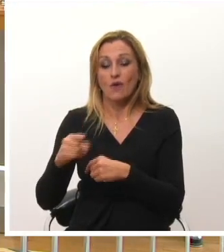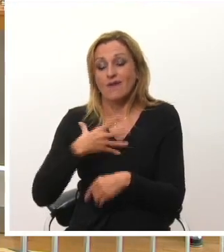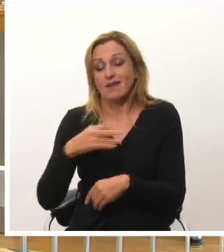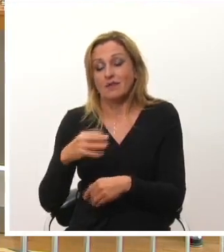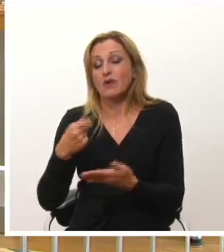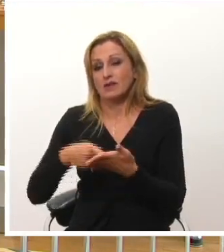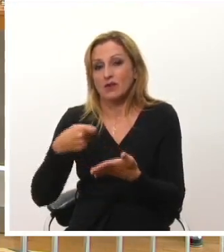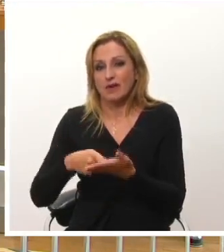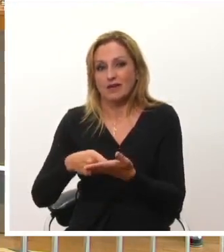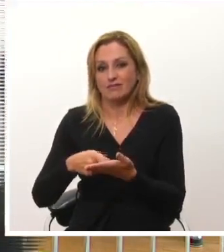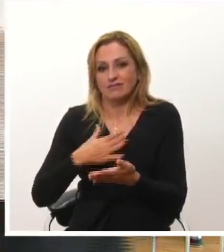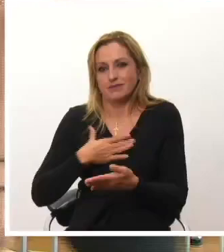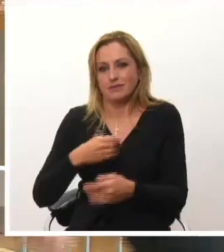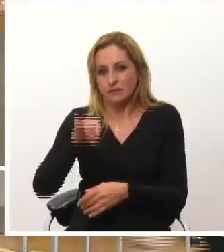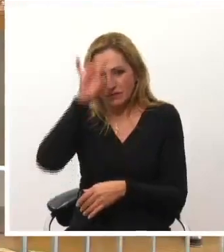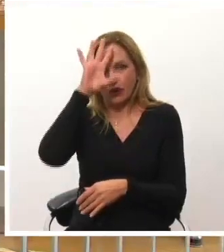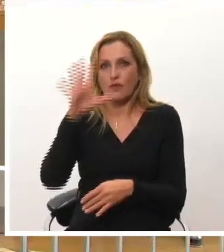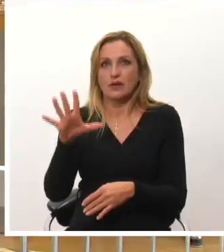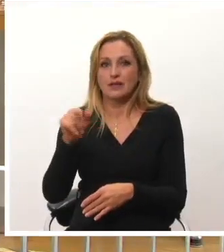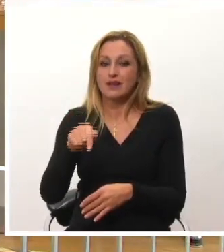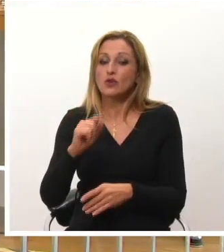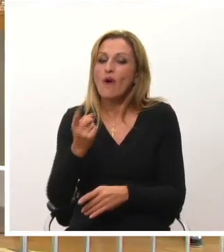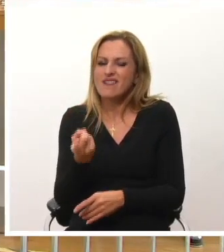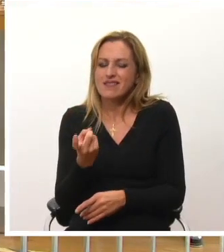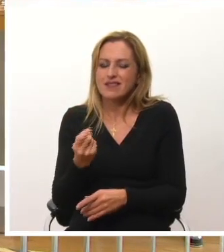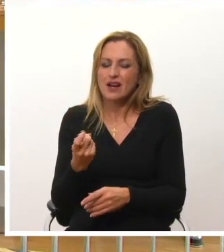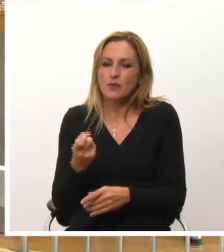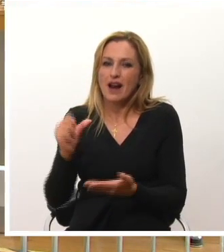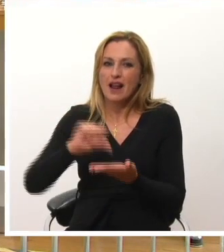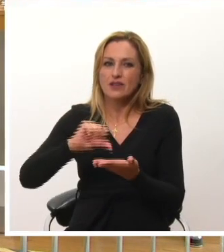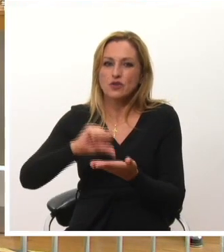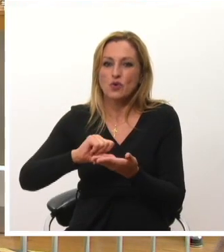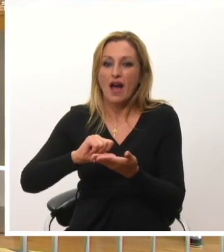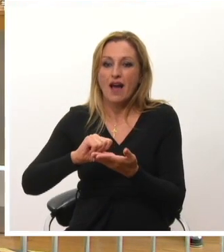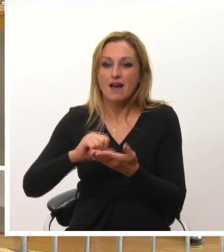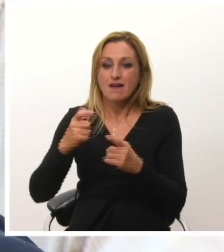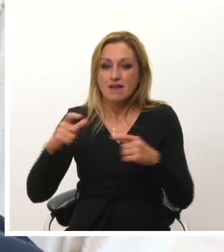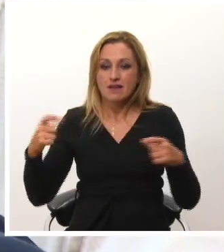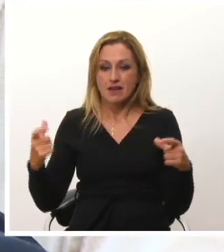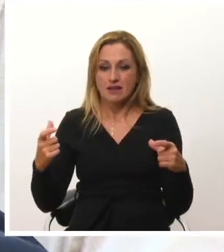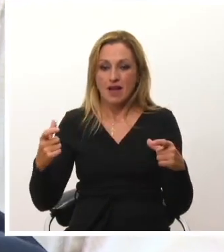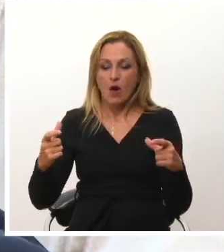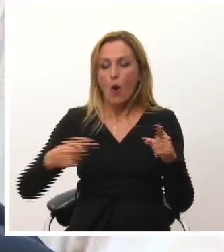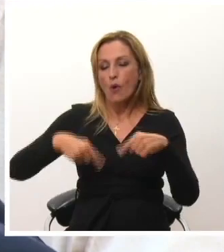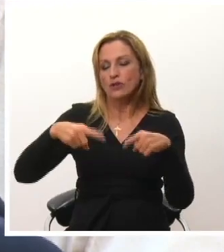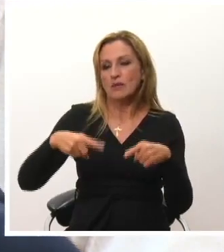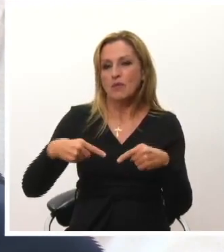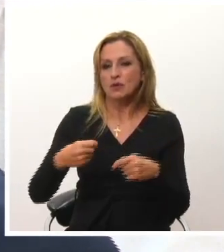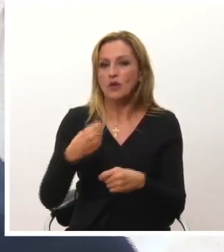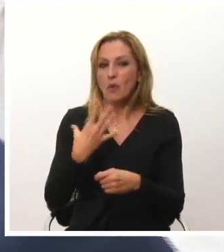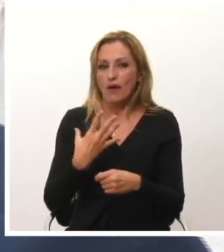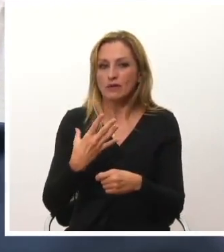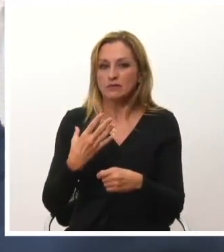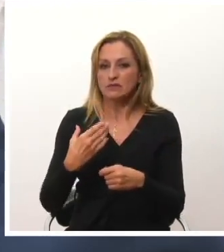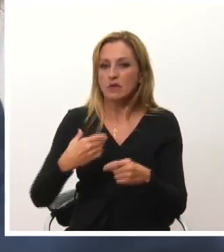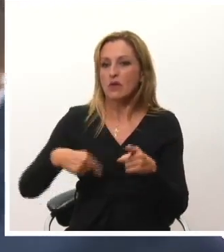fuerte evidentemente es necesario para que esta ciudad crezca que haya unos transportes fluidos evidentemente y también los empresarios